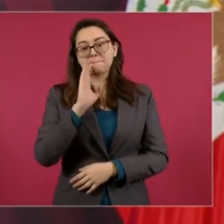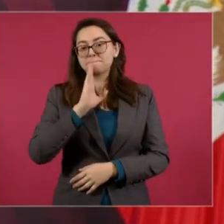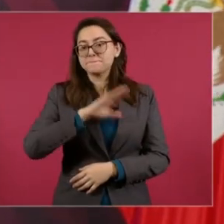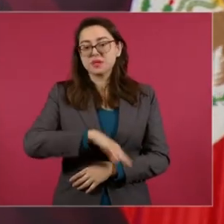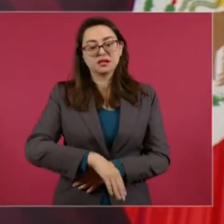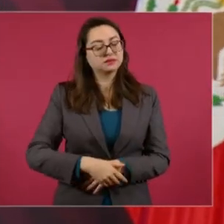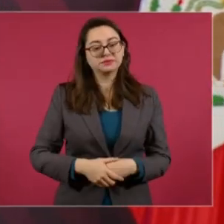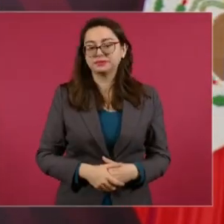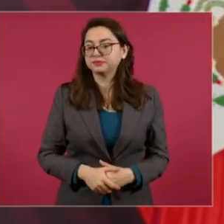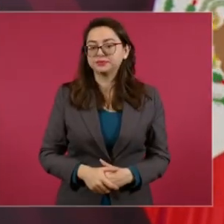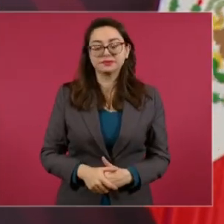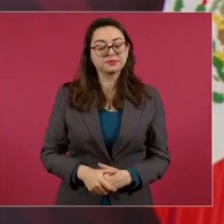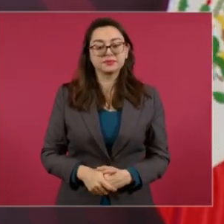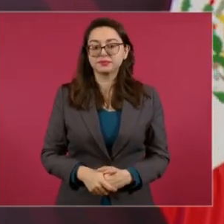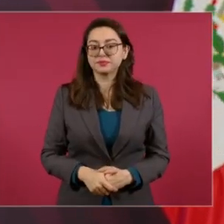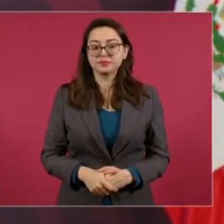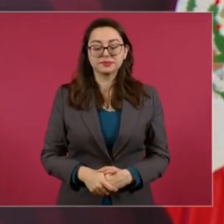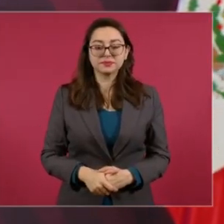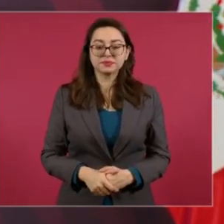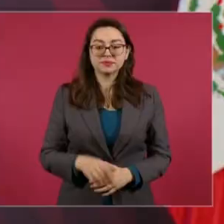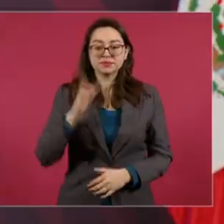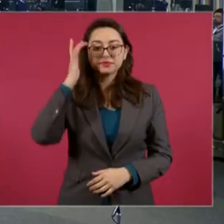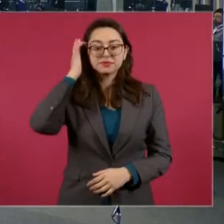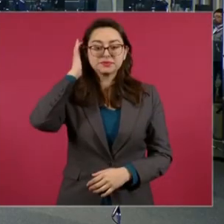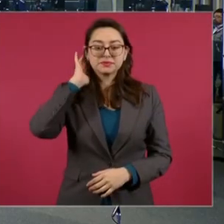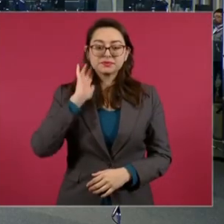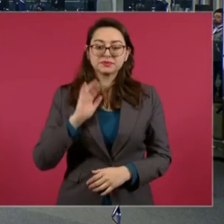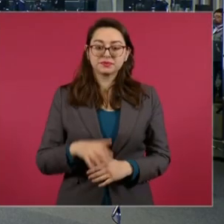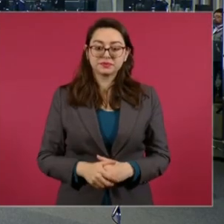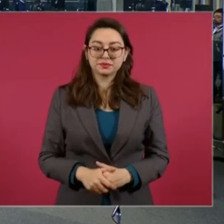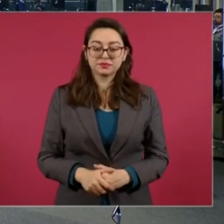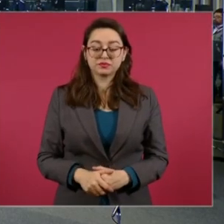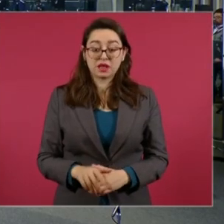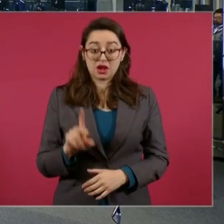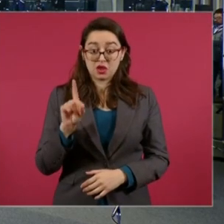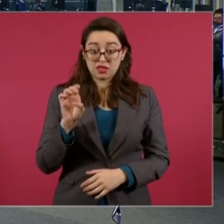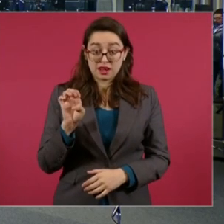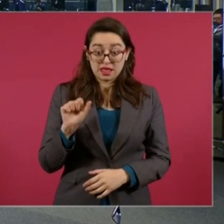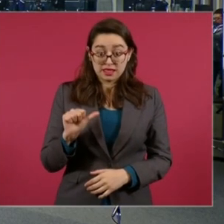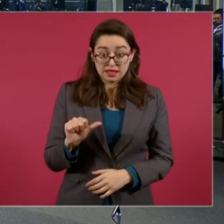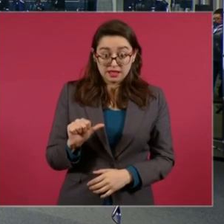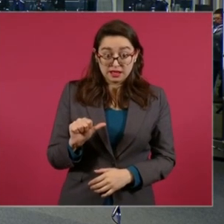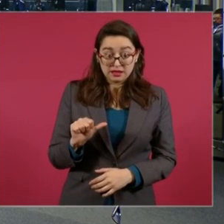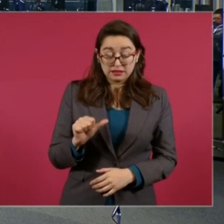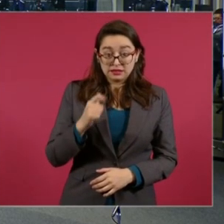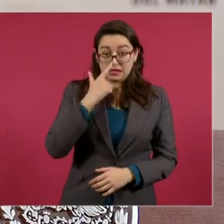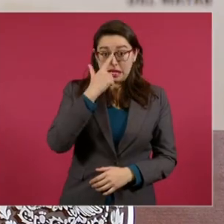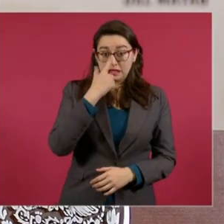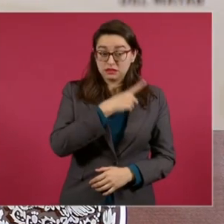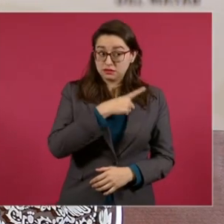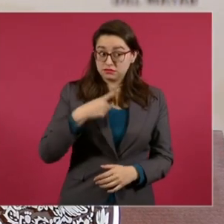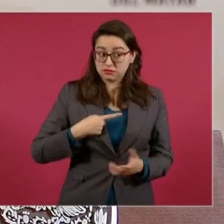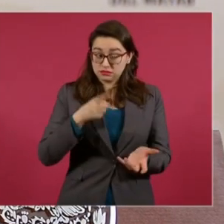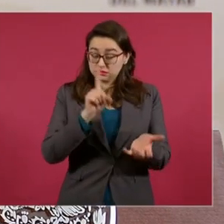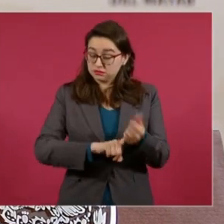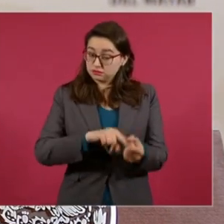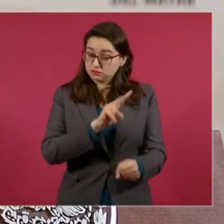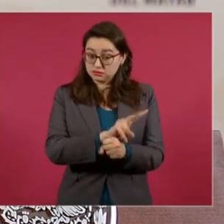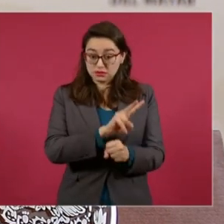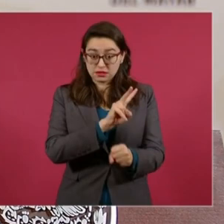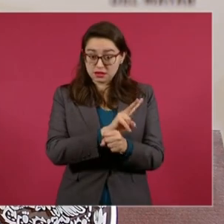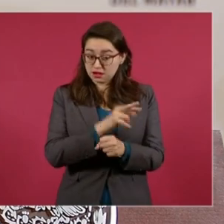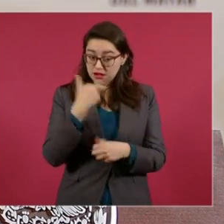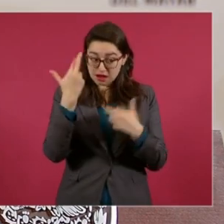no, no, no, no. No, y lo de la DEA, lo tienen que ver, y de sus agencias,